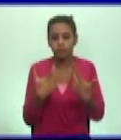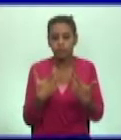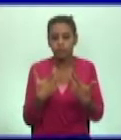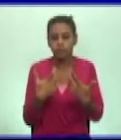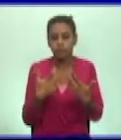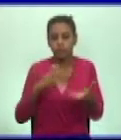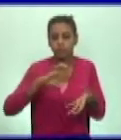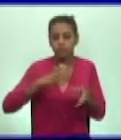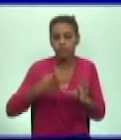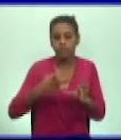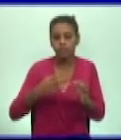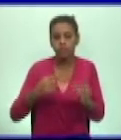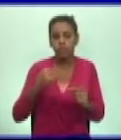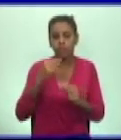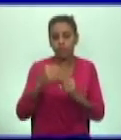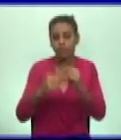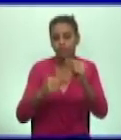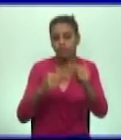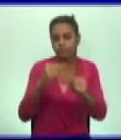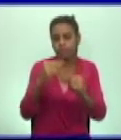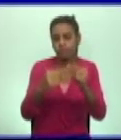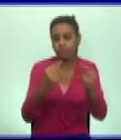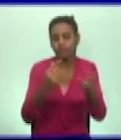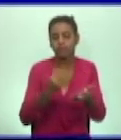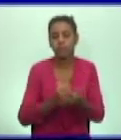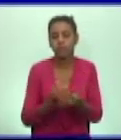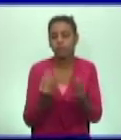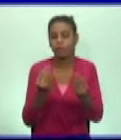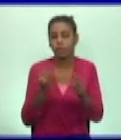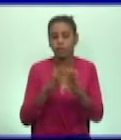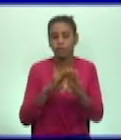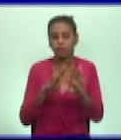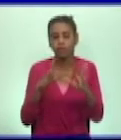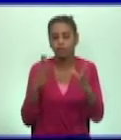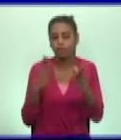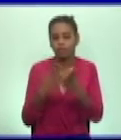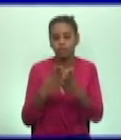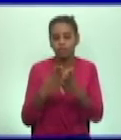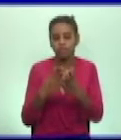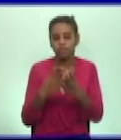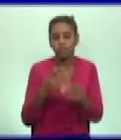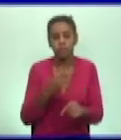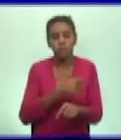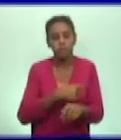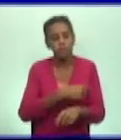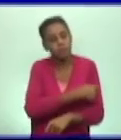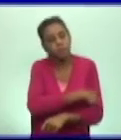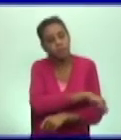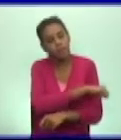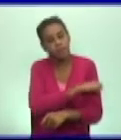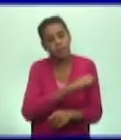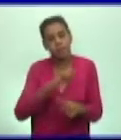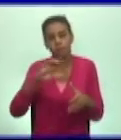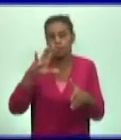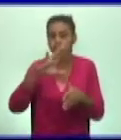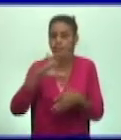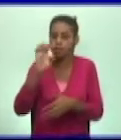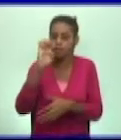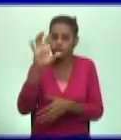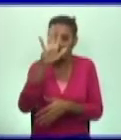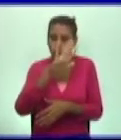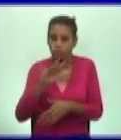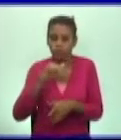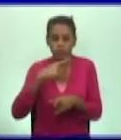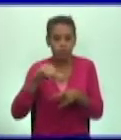que se va a ir extendiendo este socialismo por muchísimos países de Europa, pues también va a ser un elemento importante, muchachos, que va a contribuir